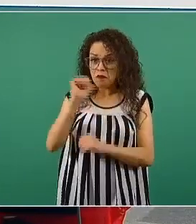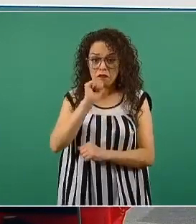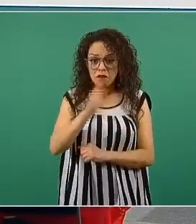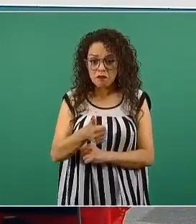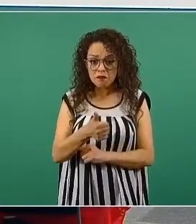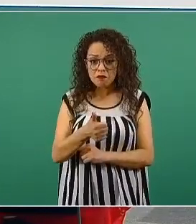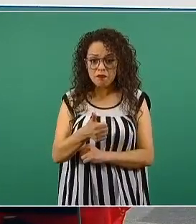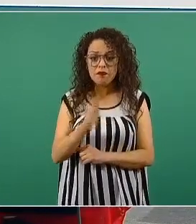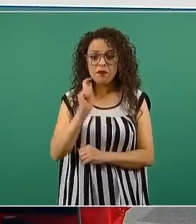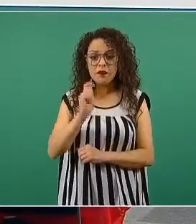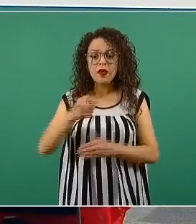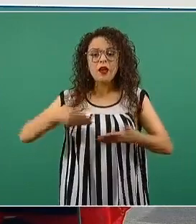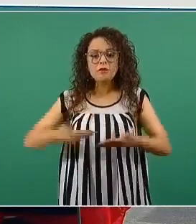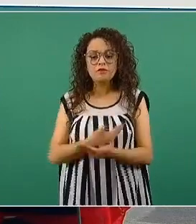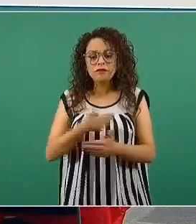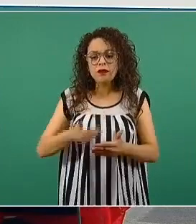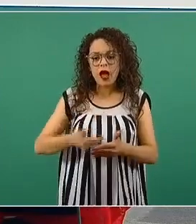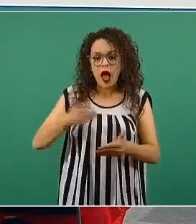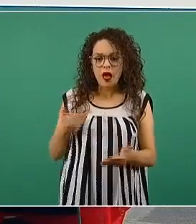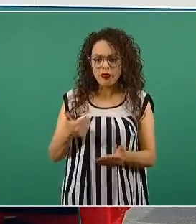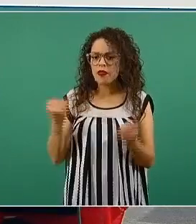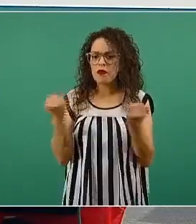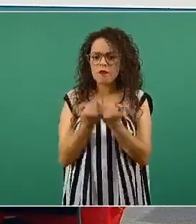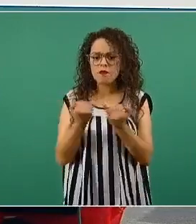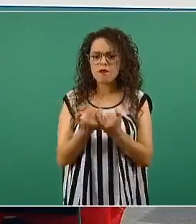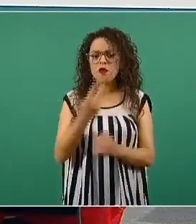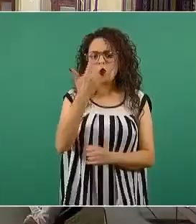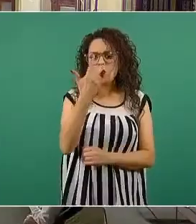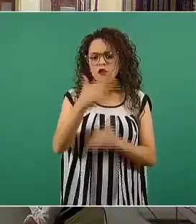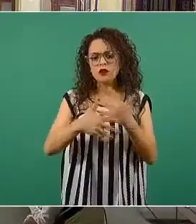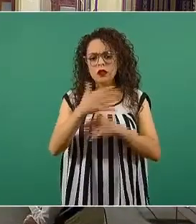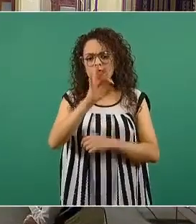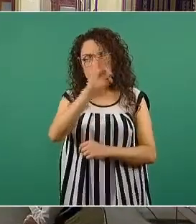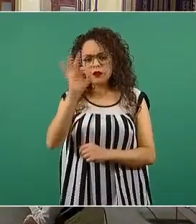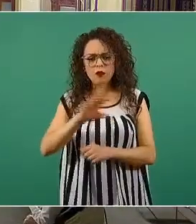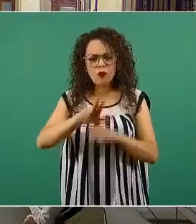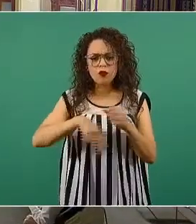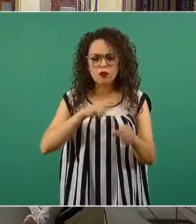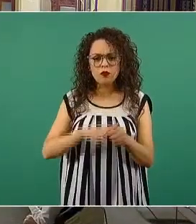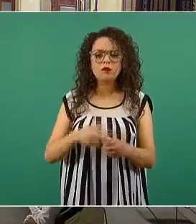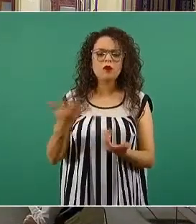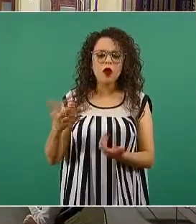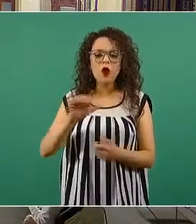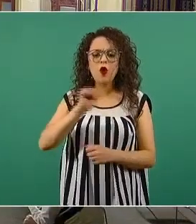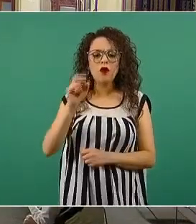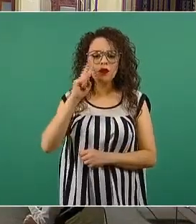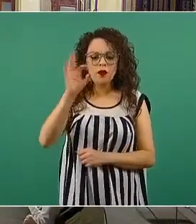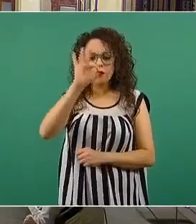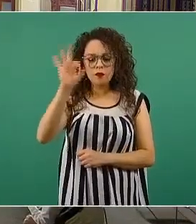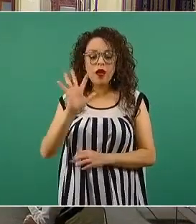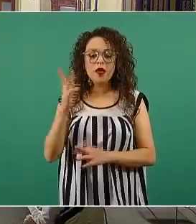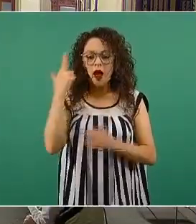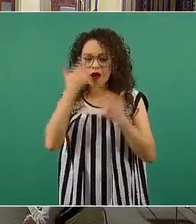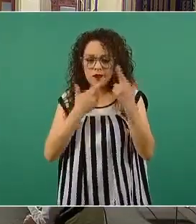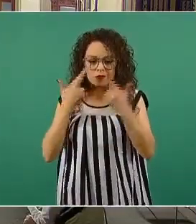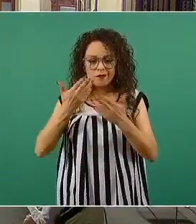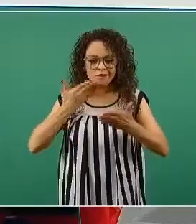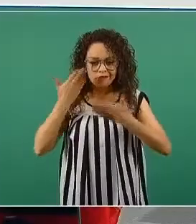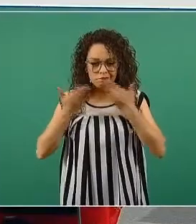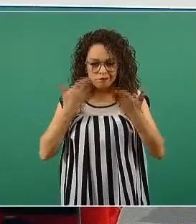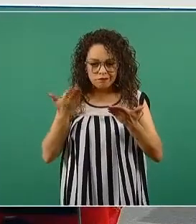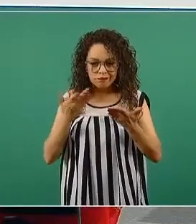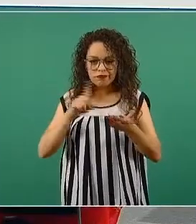igual, 8 a 15% lo natural, contra 9.4% lo observado en el estudio.